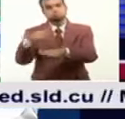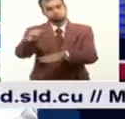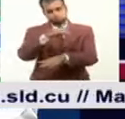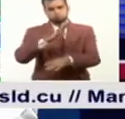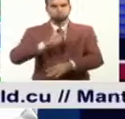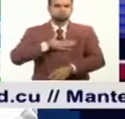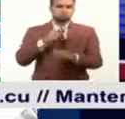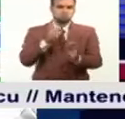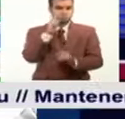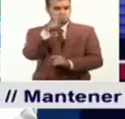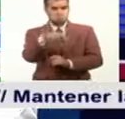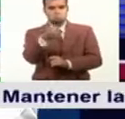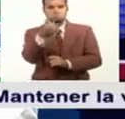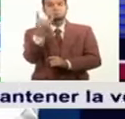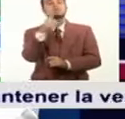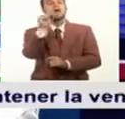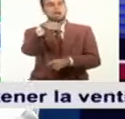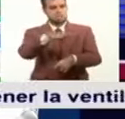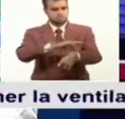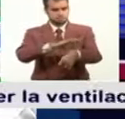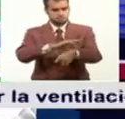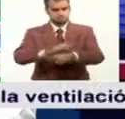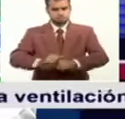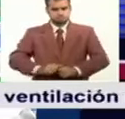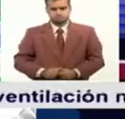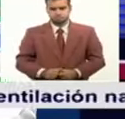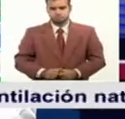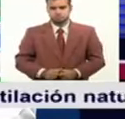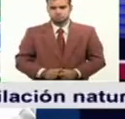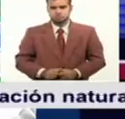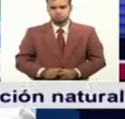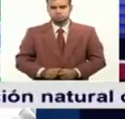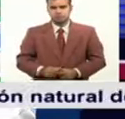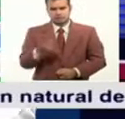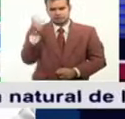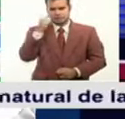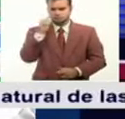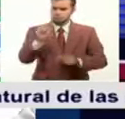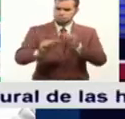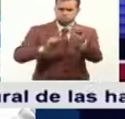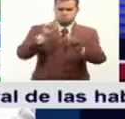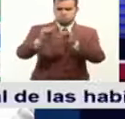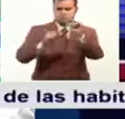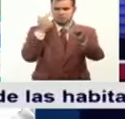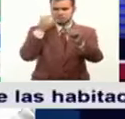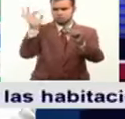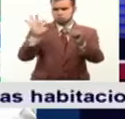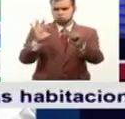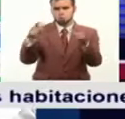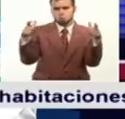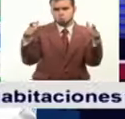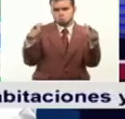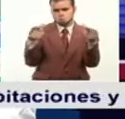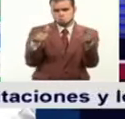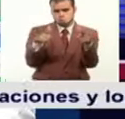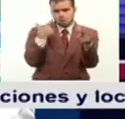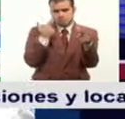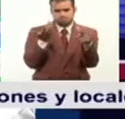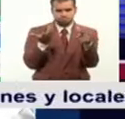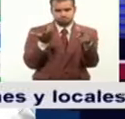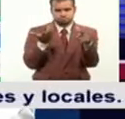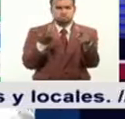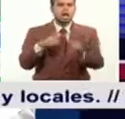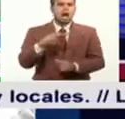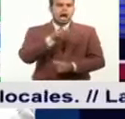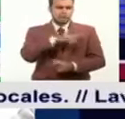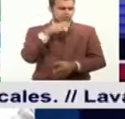Se dan cuenta que ha ido disminuyendo este porciento y ayer se dieron algunas explicaciones de lo